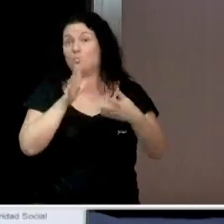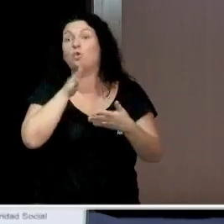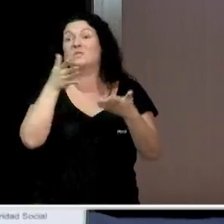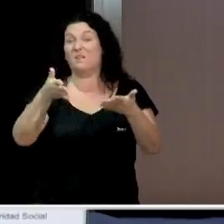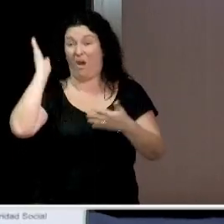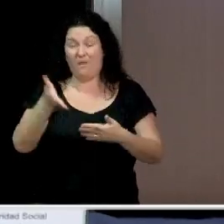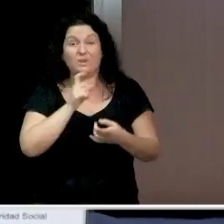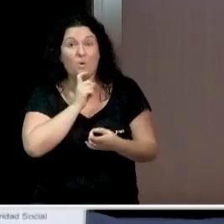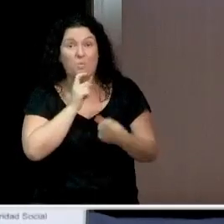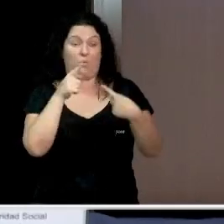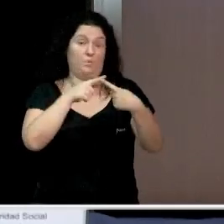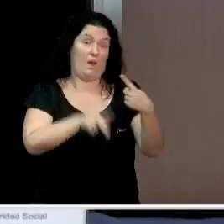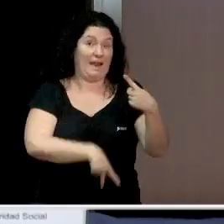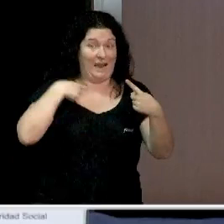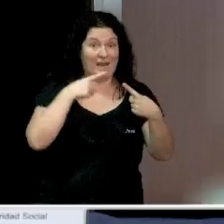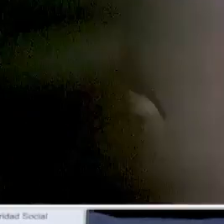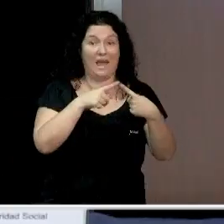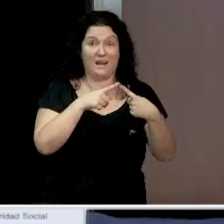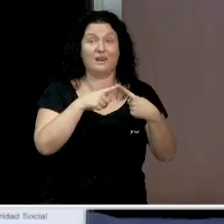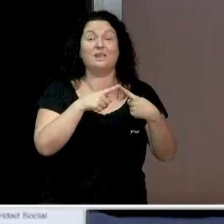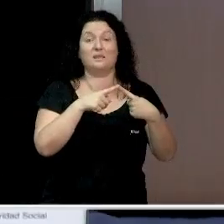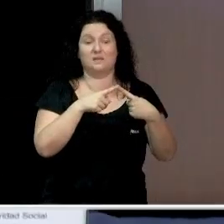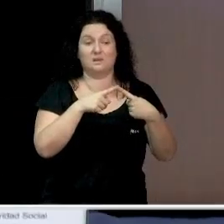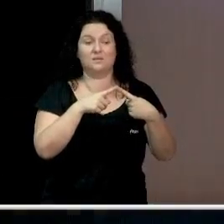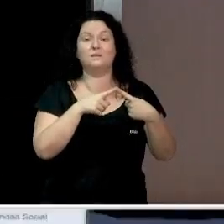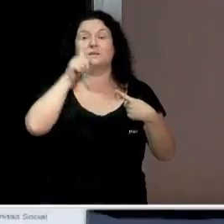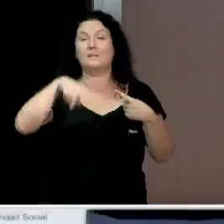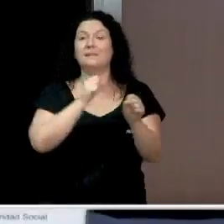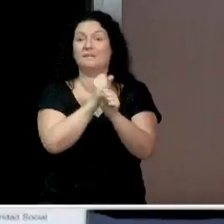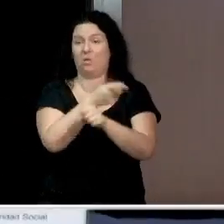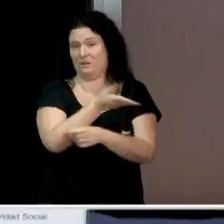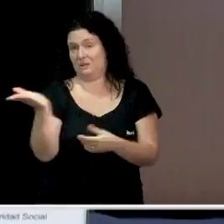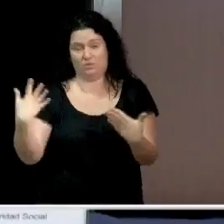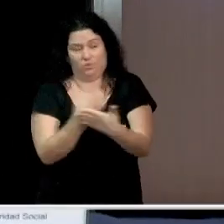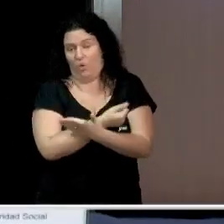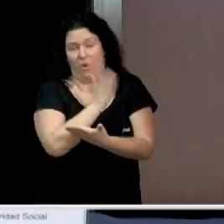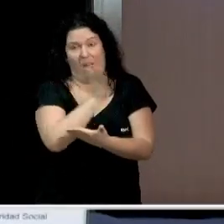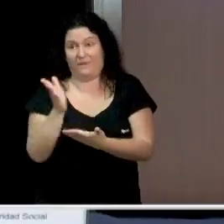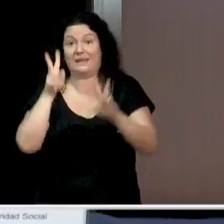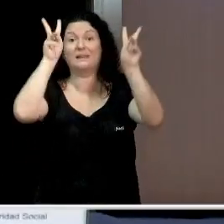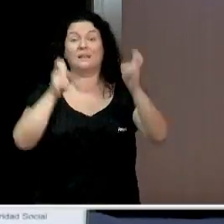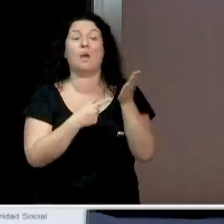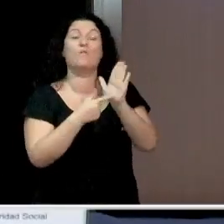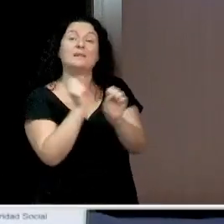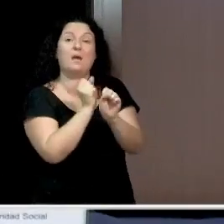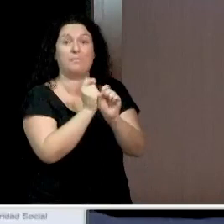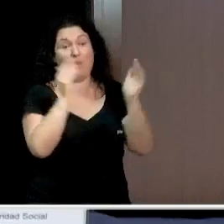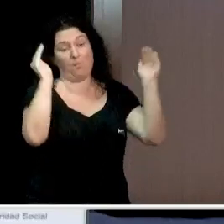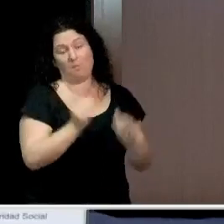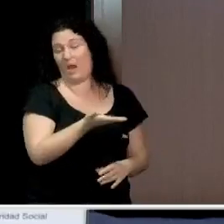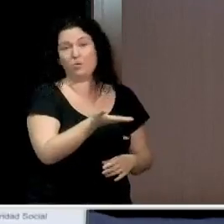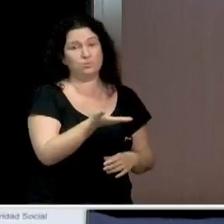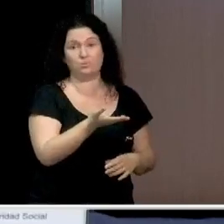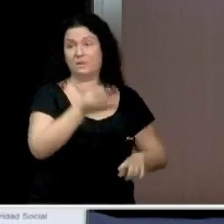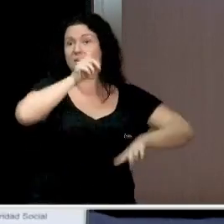como tal afecta a cualquier tipo de trabajador o trabajadora, y es la oferta de empleo. La oferta de empleo depende